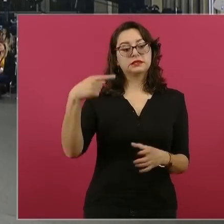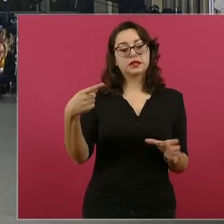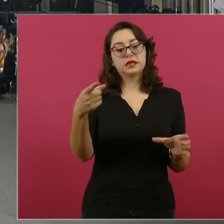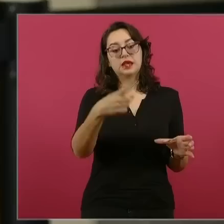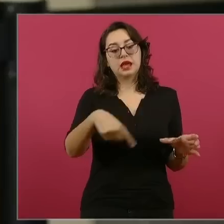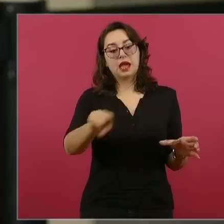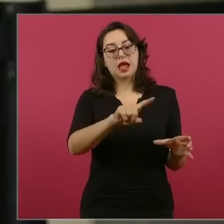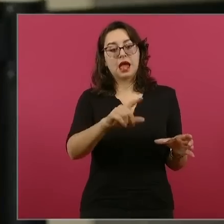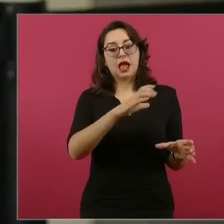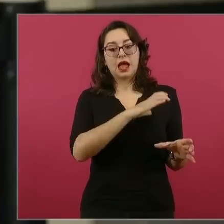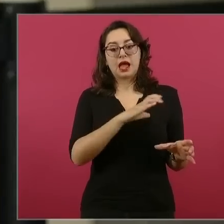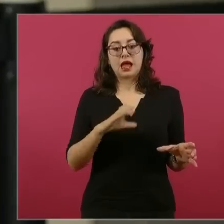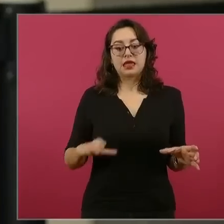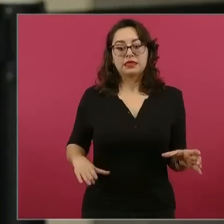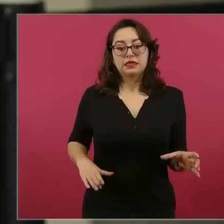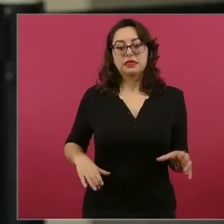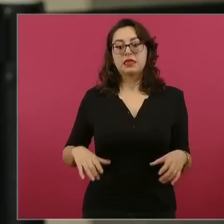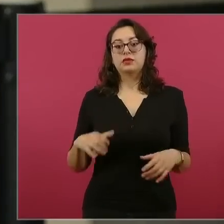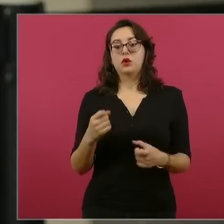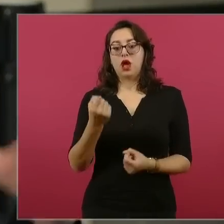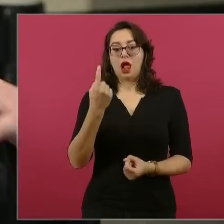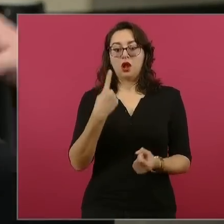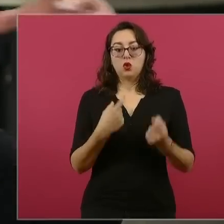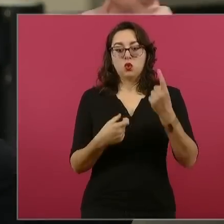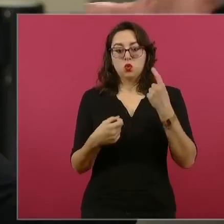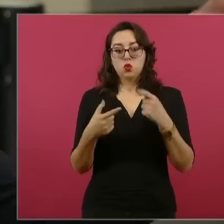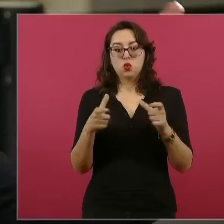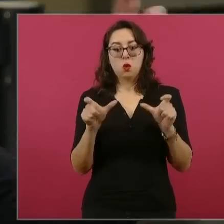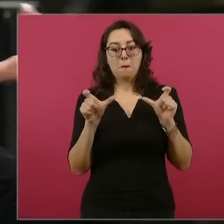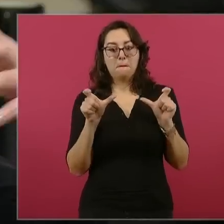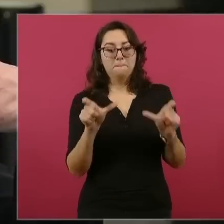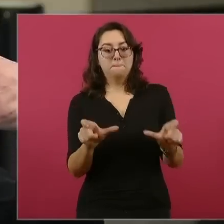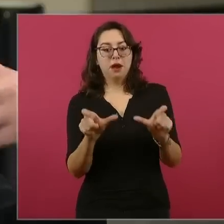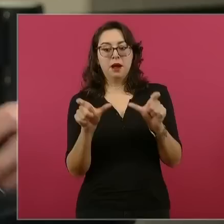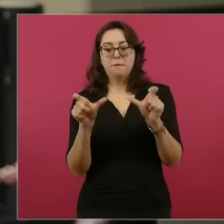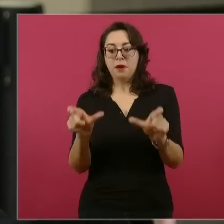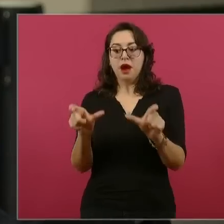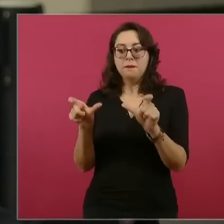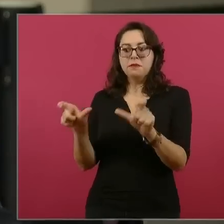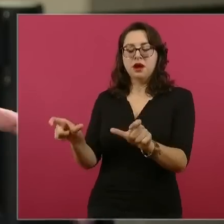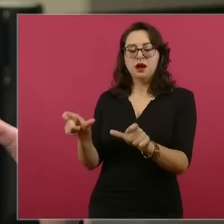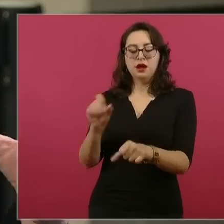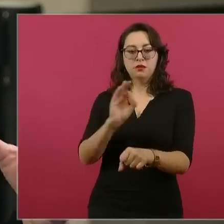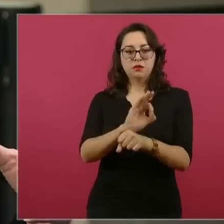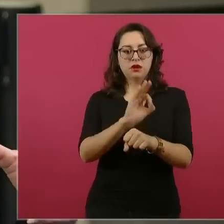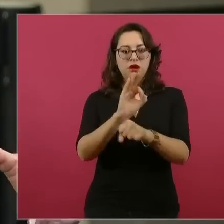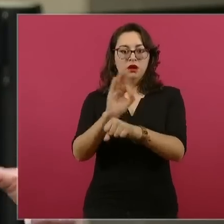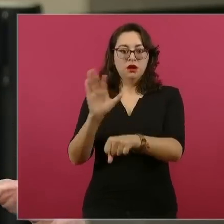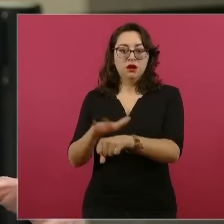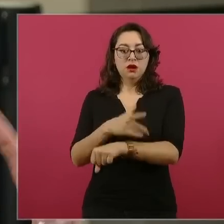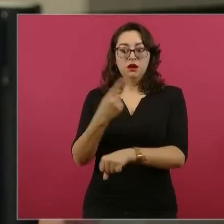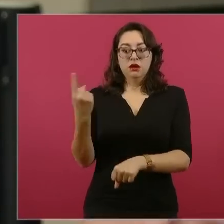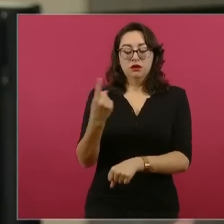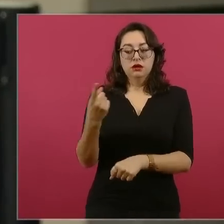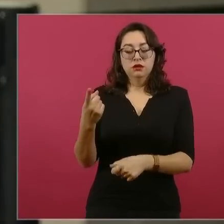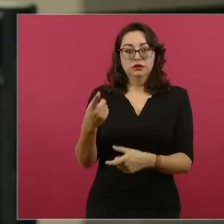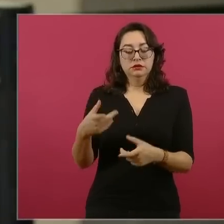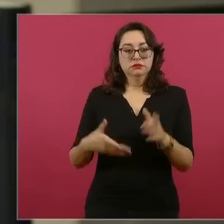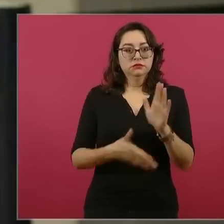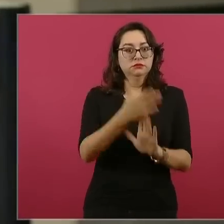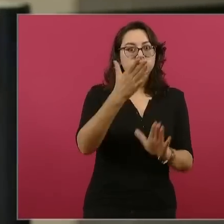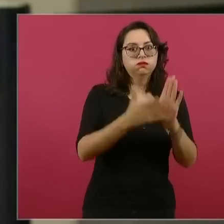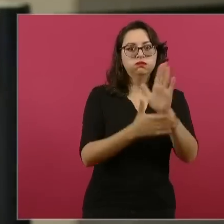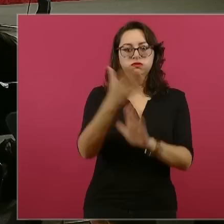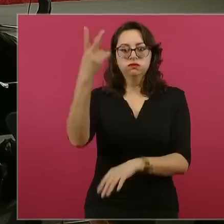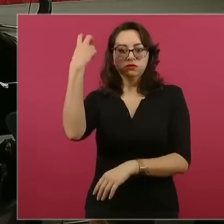han pedido o solicitado seguridad porque han visitado algunos puntos de la República que se han registrado estos hechos? No, si ellos